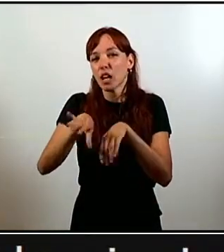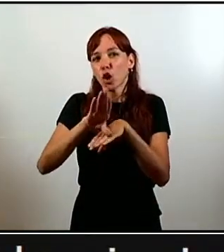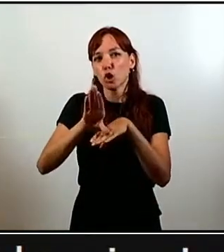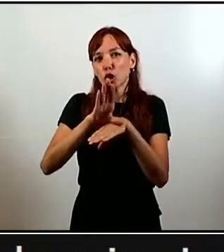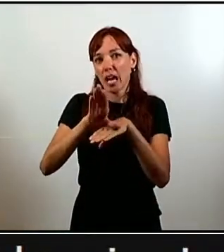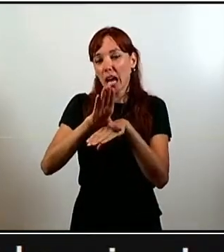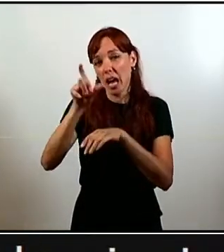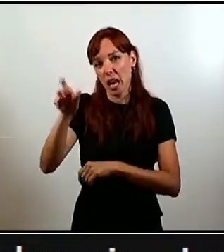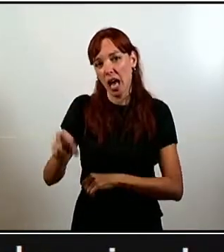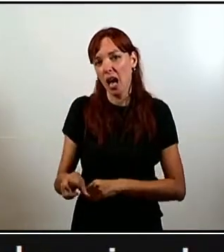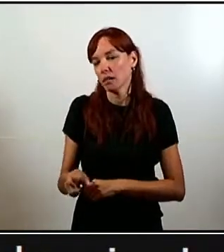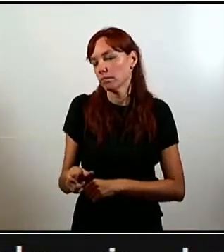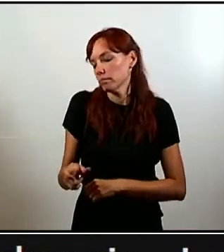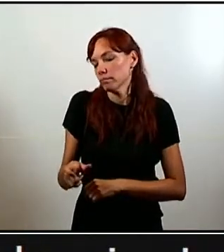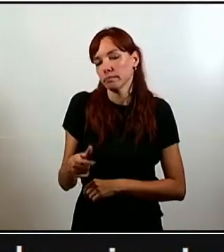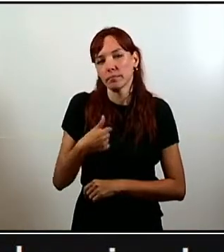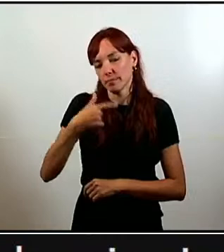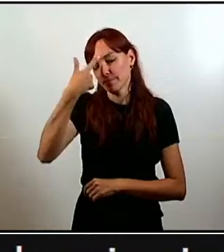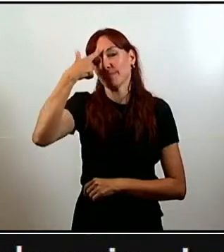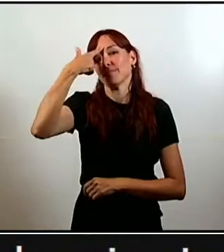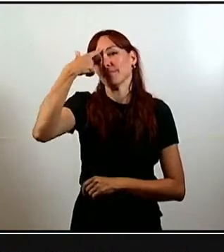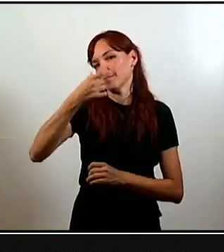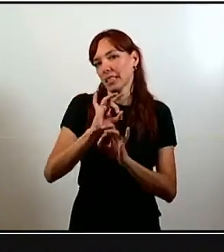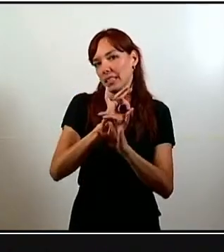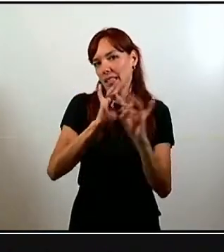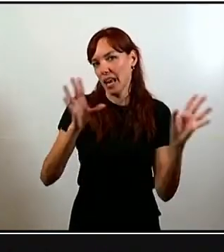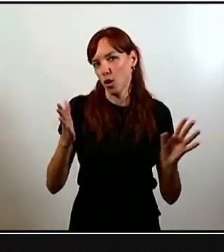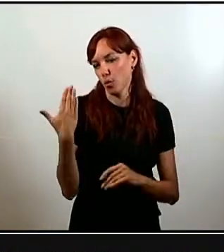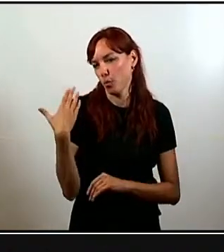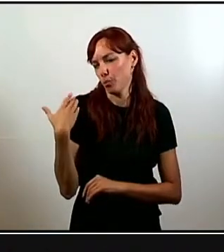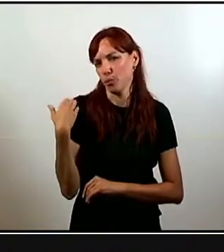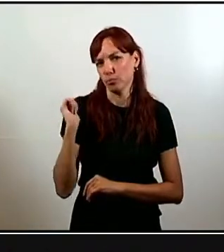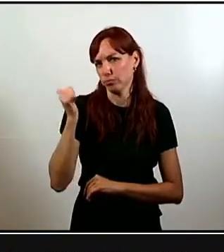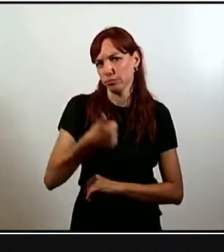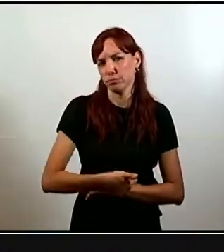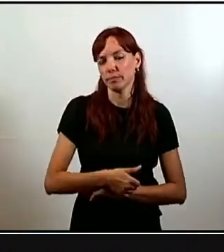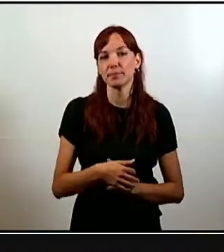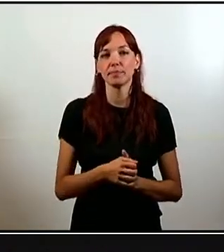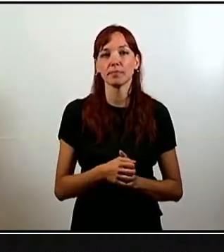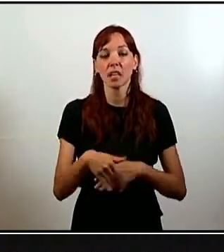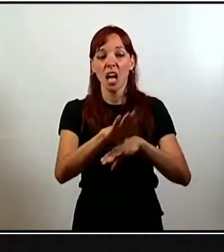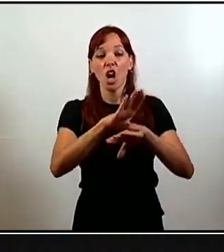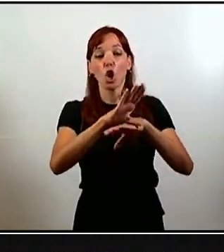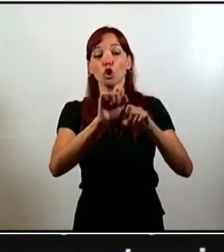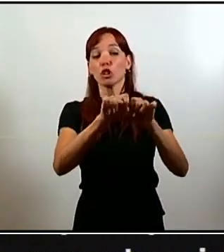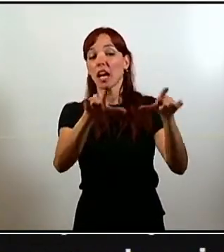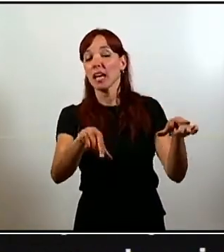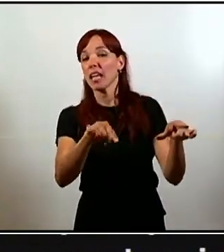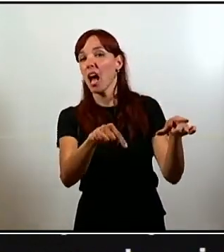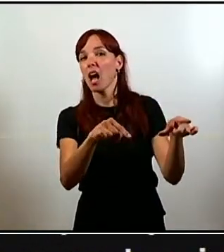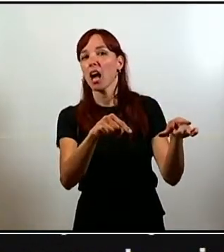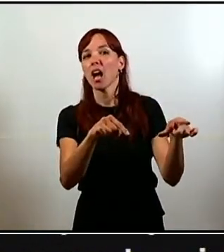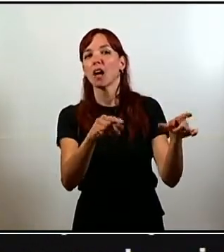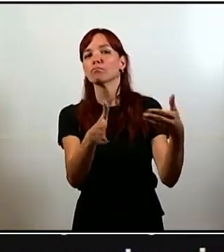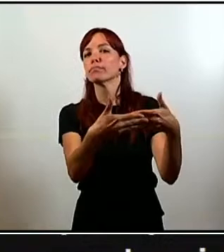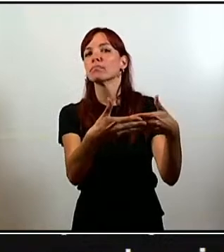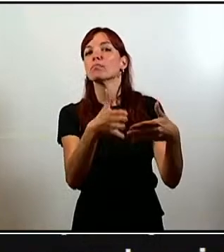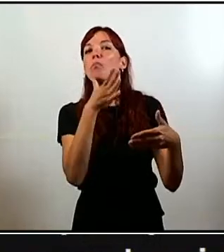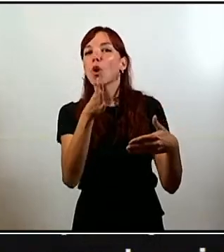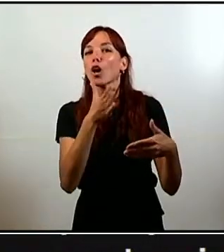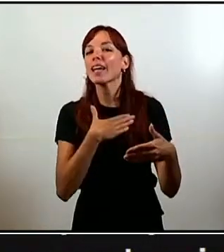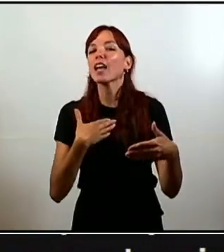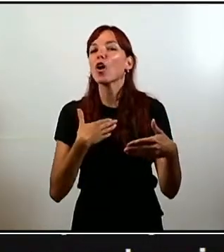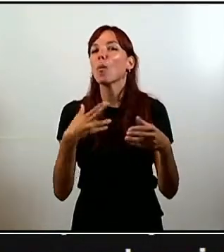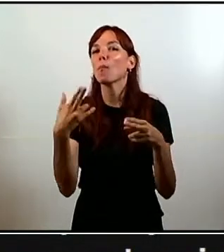consejera era una cosa que yo tenía clara desde hace mucho tiempo, y no he mantenido la consejería porque, como digo, quería que fuera una